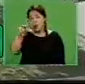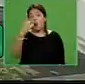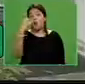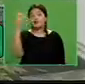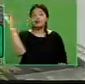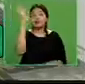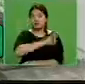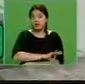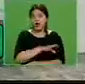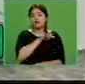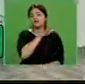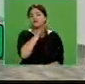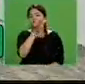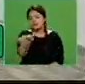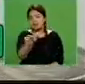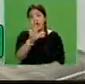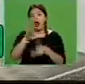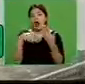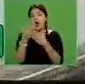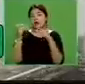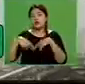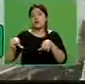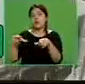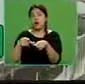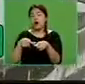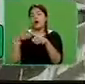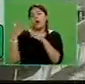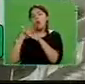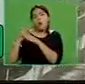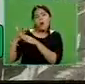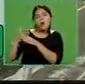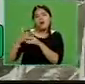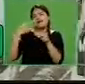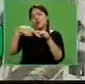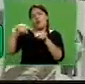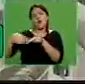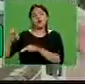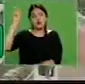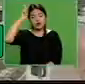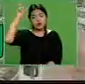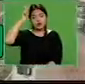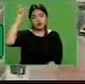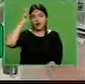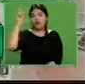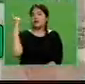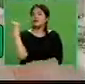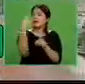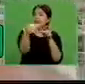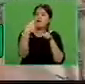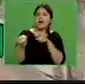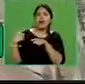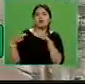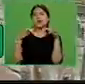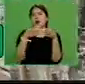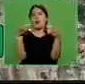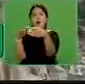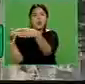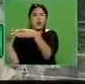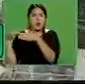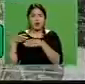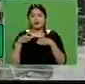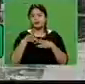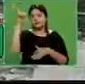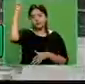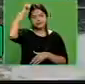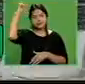día completo. Allí llegamos al Alto Orinoco, compartimos con los niños indígenas de diferentes pueblos, Yanomami,